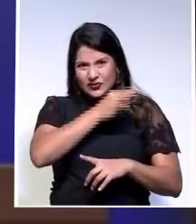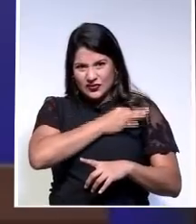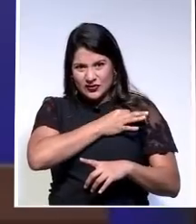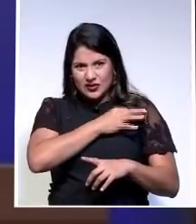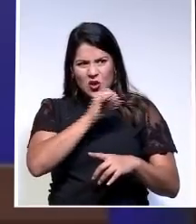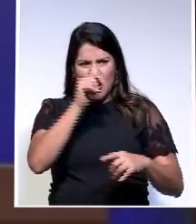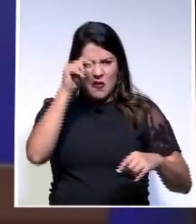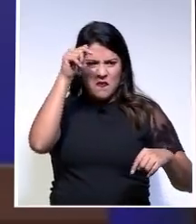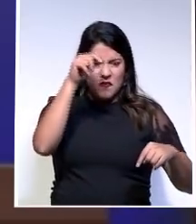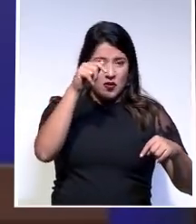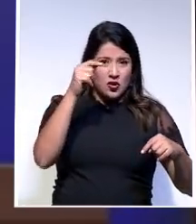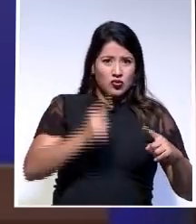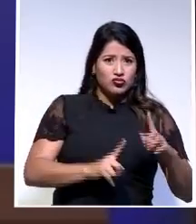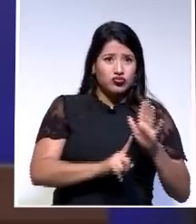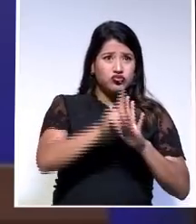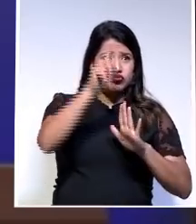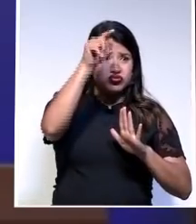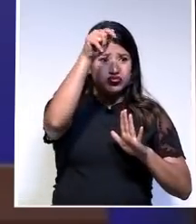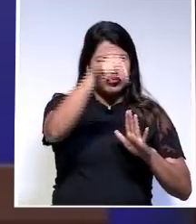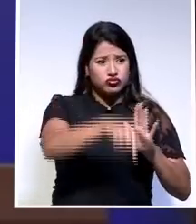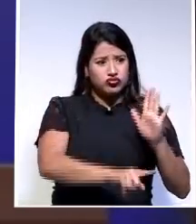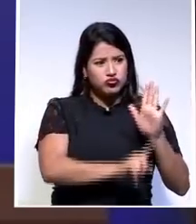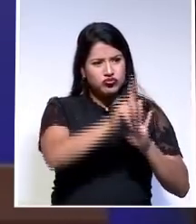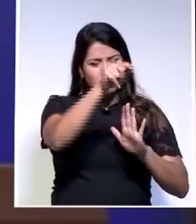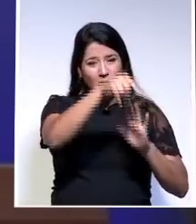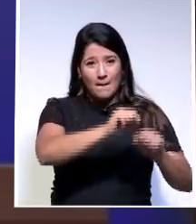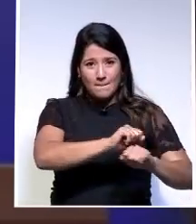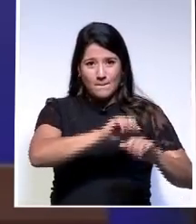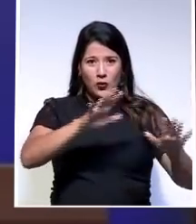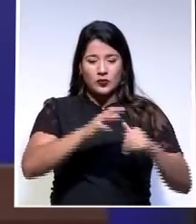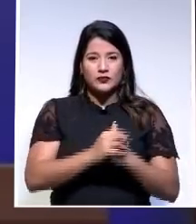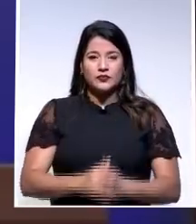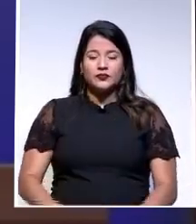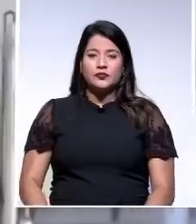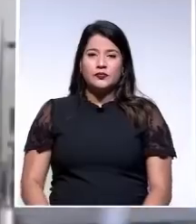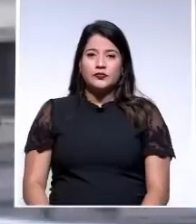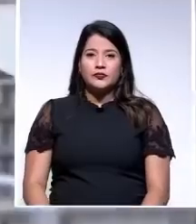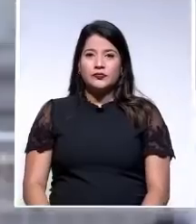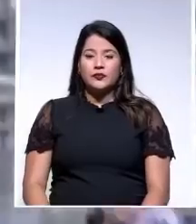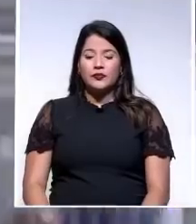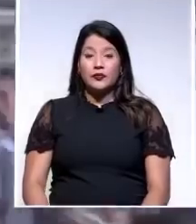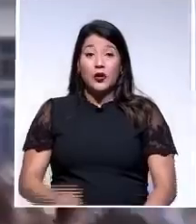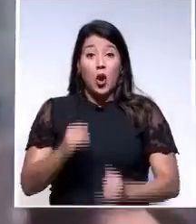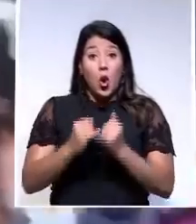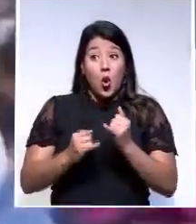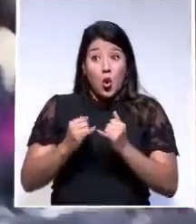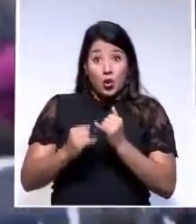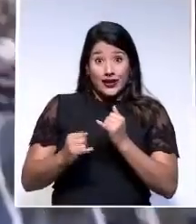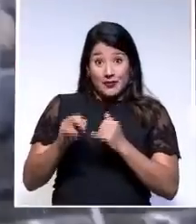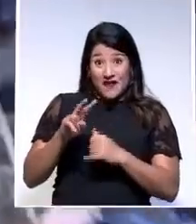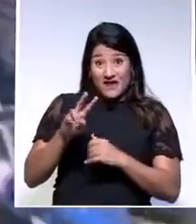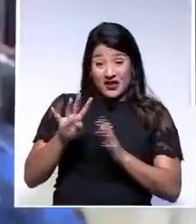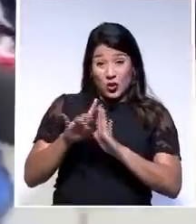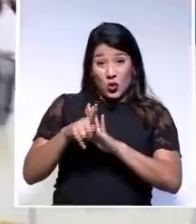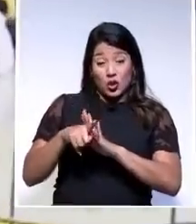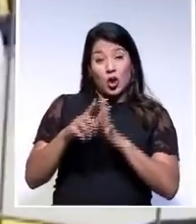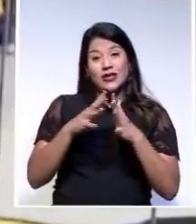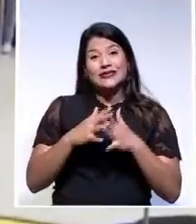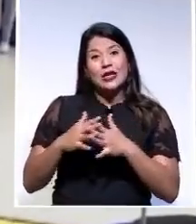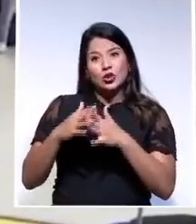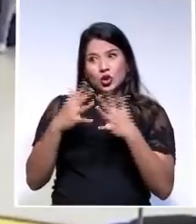sigue siendo específica. Nos lo estamos tomando muy en serio y lo haremos hasta el final. En las últimas 24 horas, Estados Unidos sacó